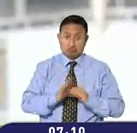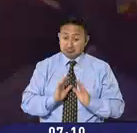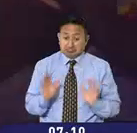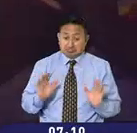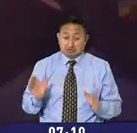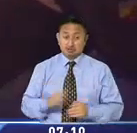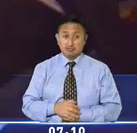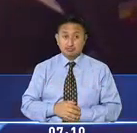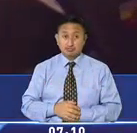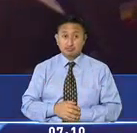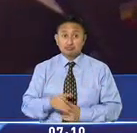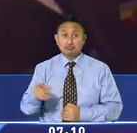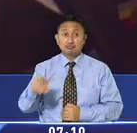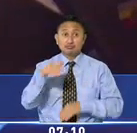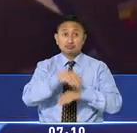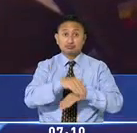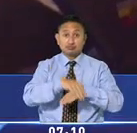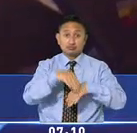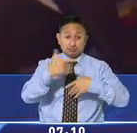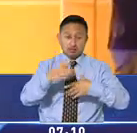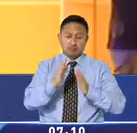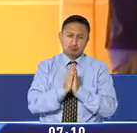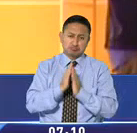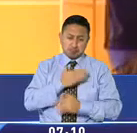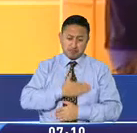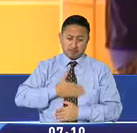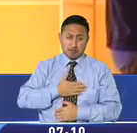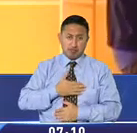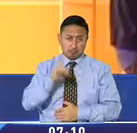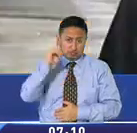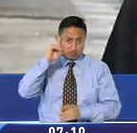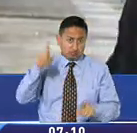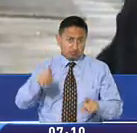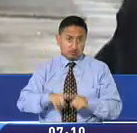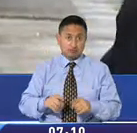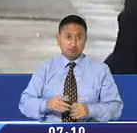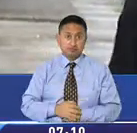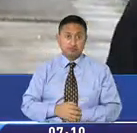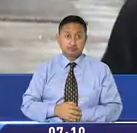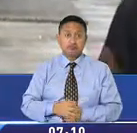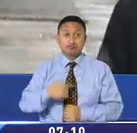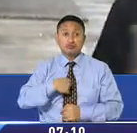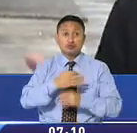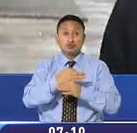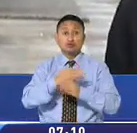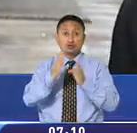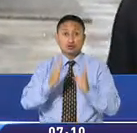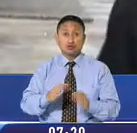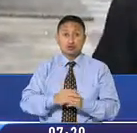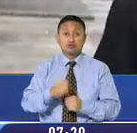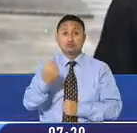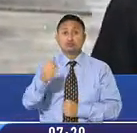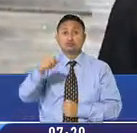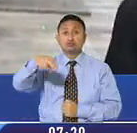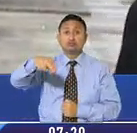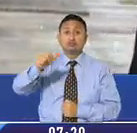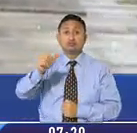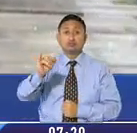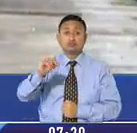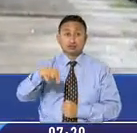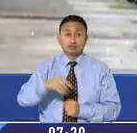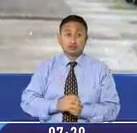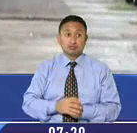y que esa tarde solo cumplió con un favor solicitado. Yo no soy funcionario del SNAI, tampoco